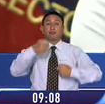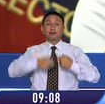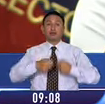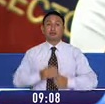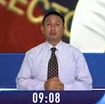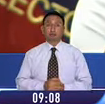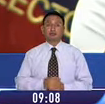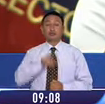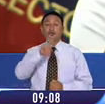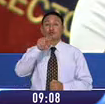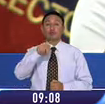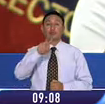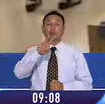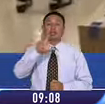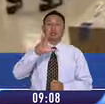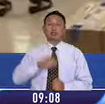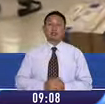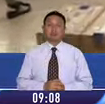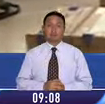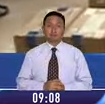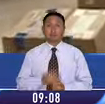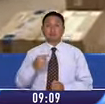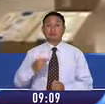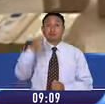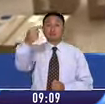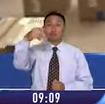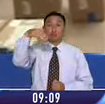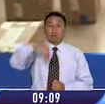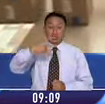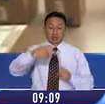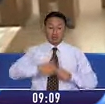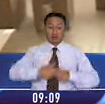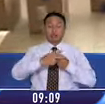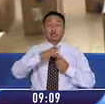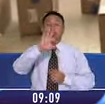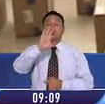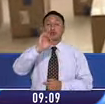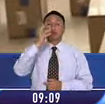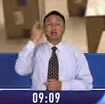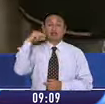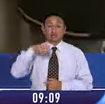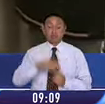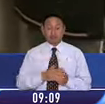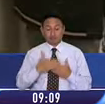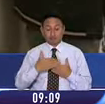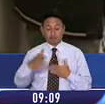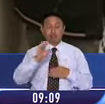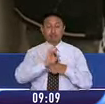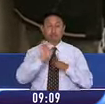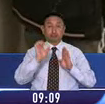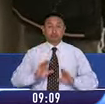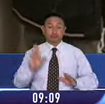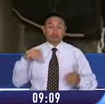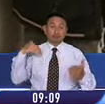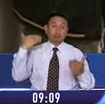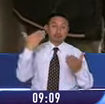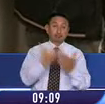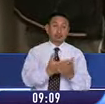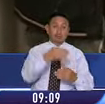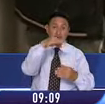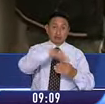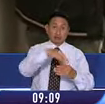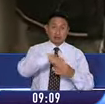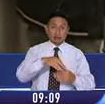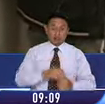mayo de 2023. Desde el próximo martes correrían los 90 días previstos para que los ecuatorianos acudamos nuevamente a las